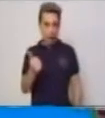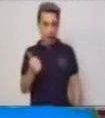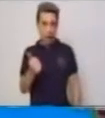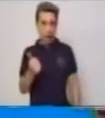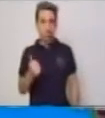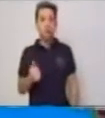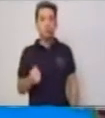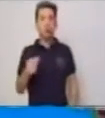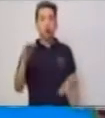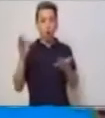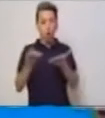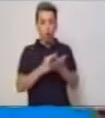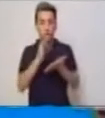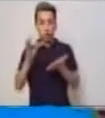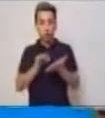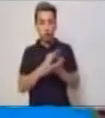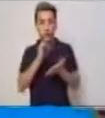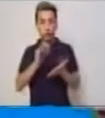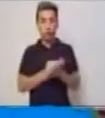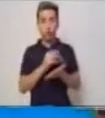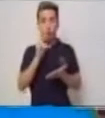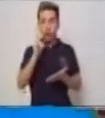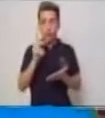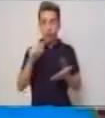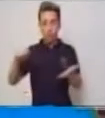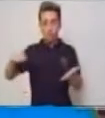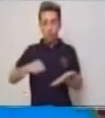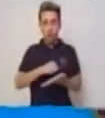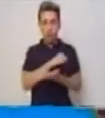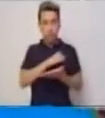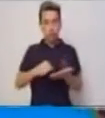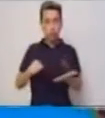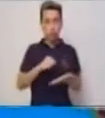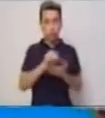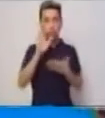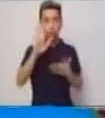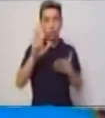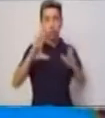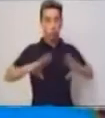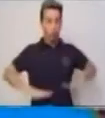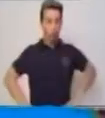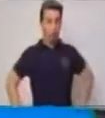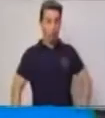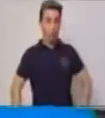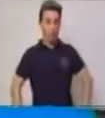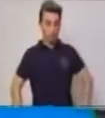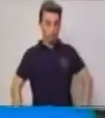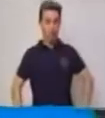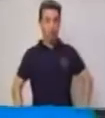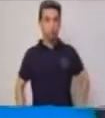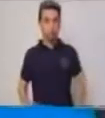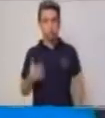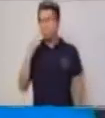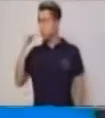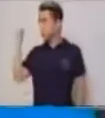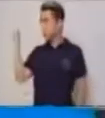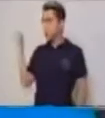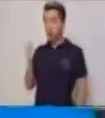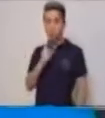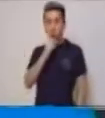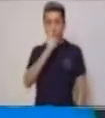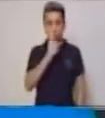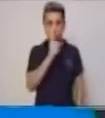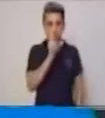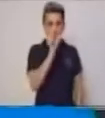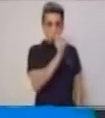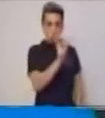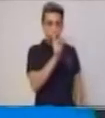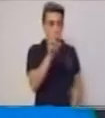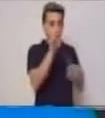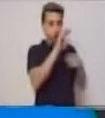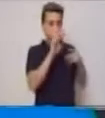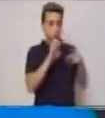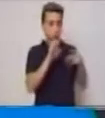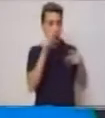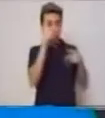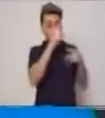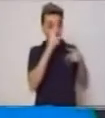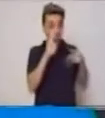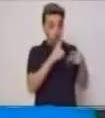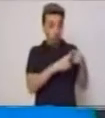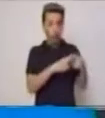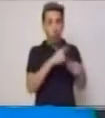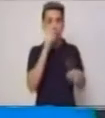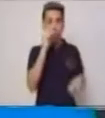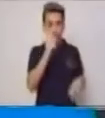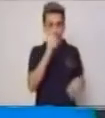dos acciones. De nuevo, una persona y dos acciones. Esta es